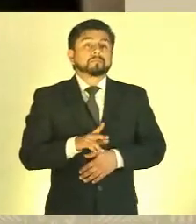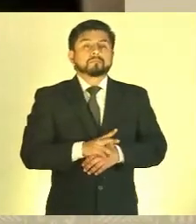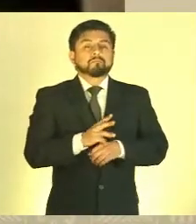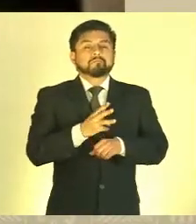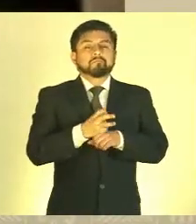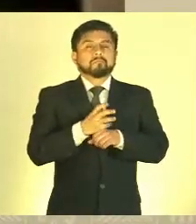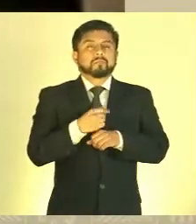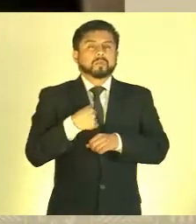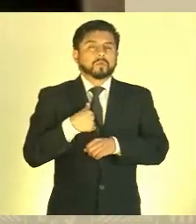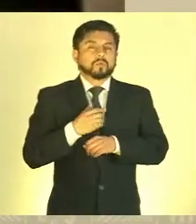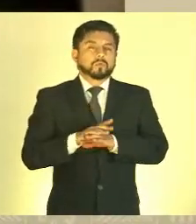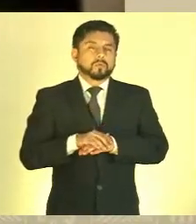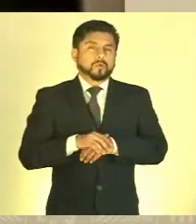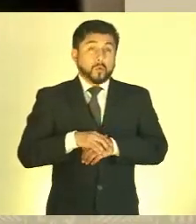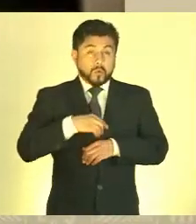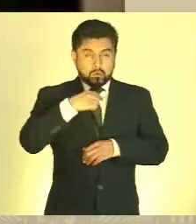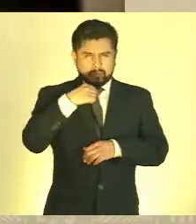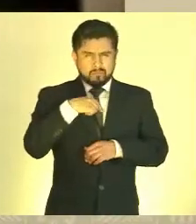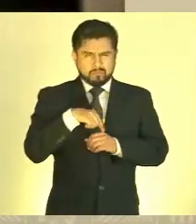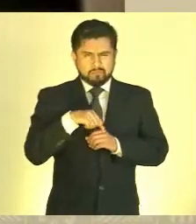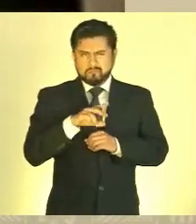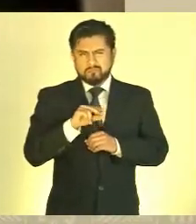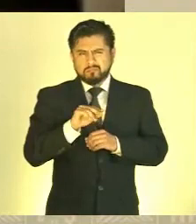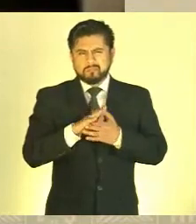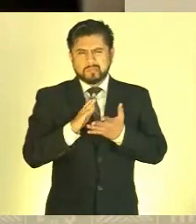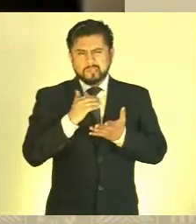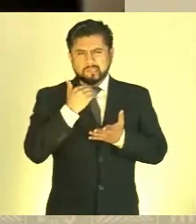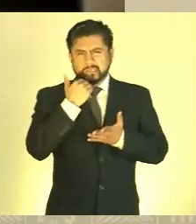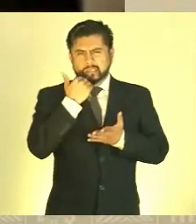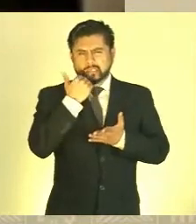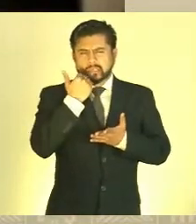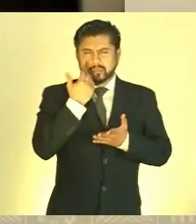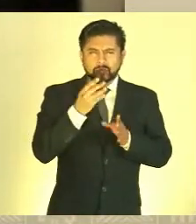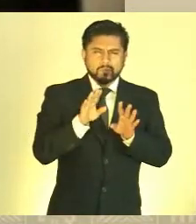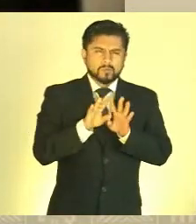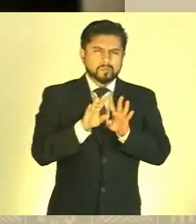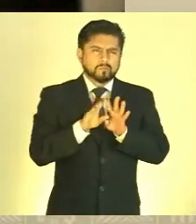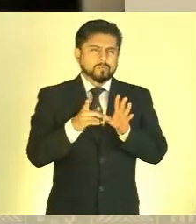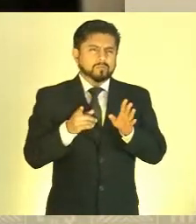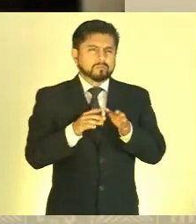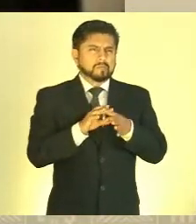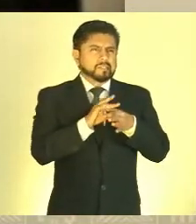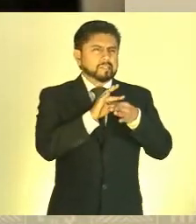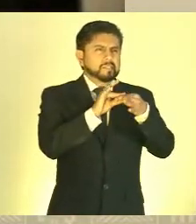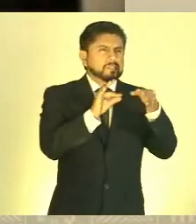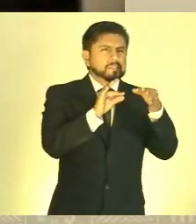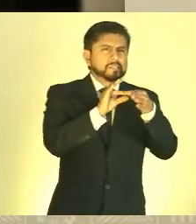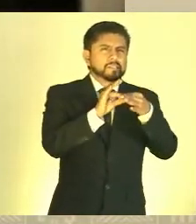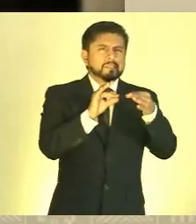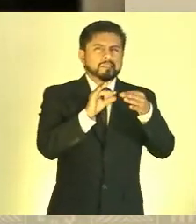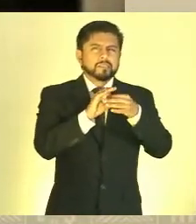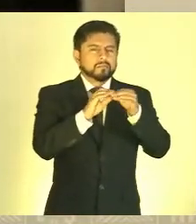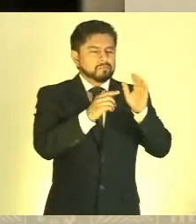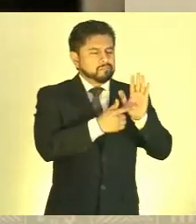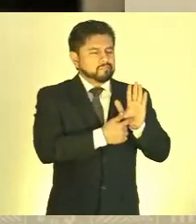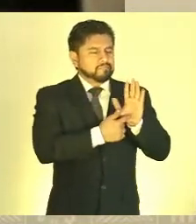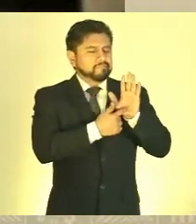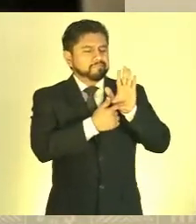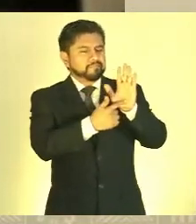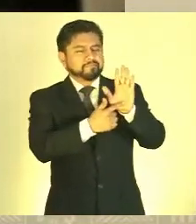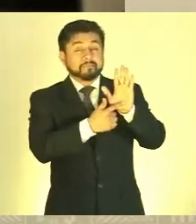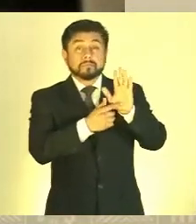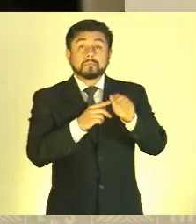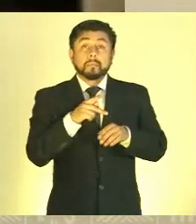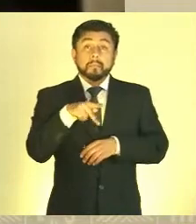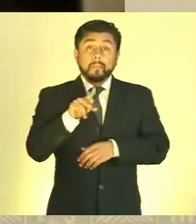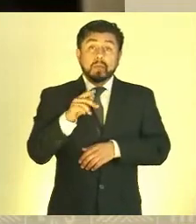tercero, no quiero dibujar el CERN como el paraíso terrenal, pero